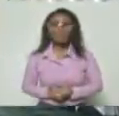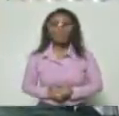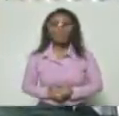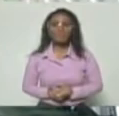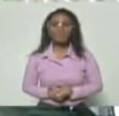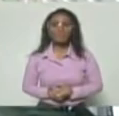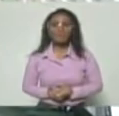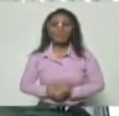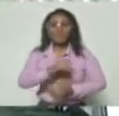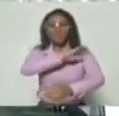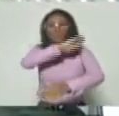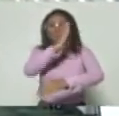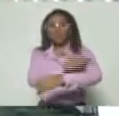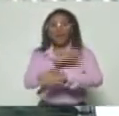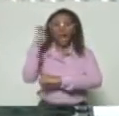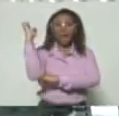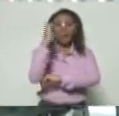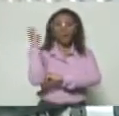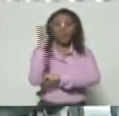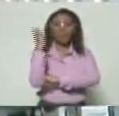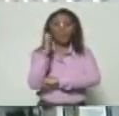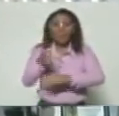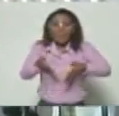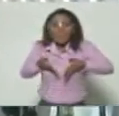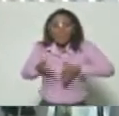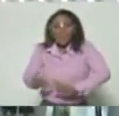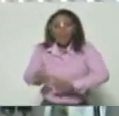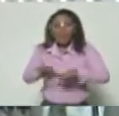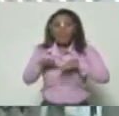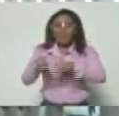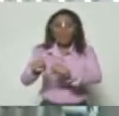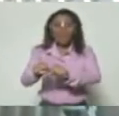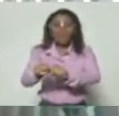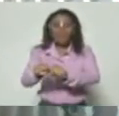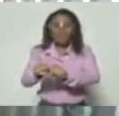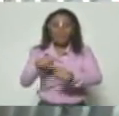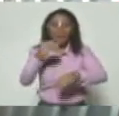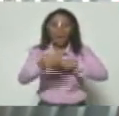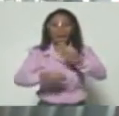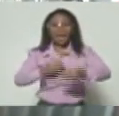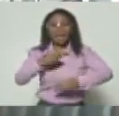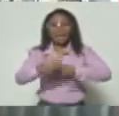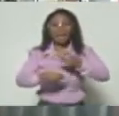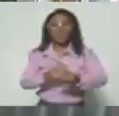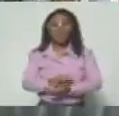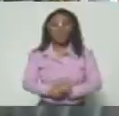de las potencias europeas y del naciente imperio hegemónico